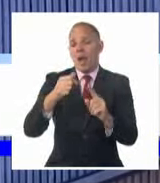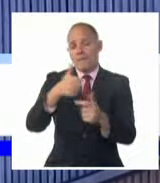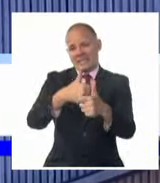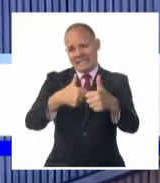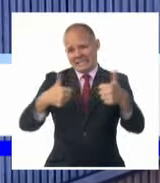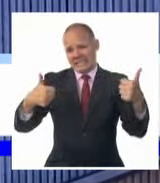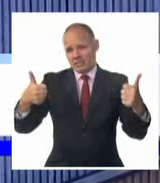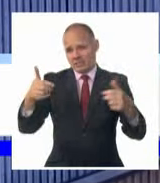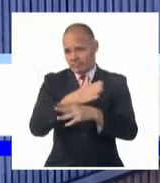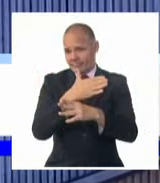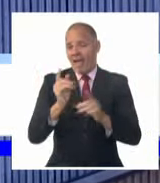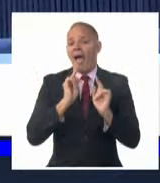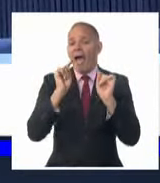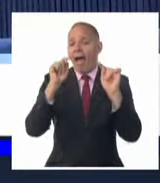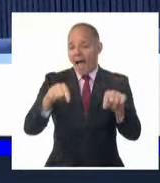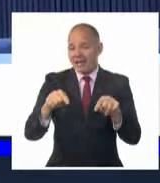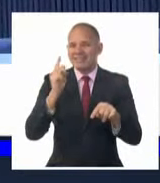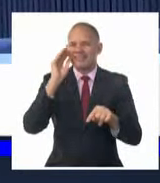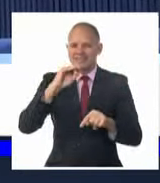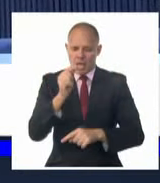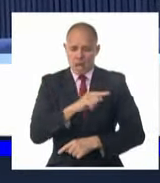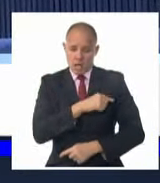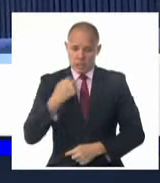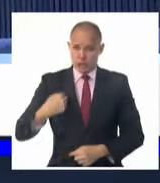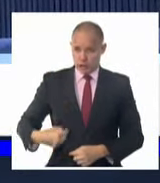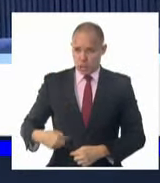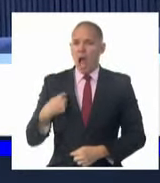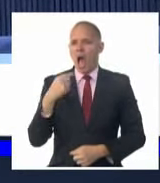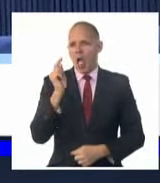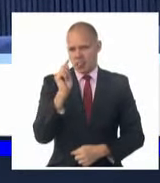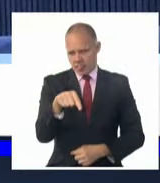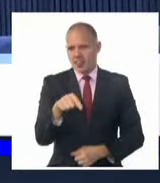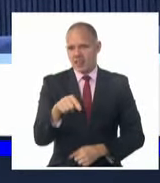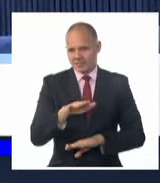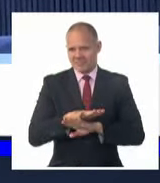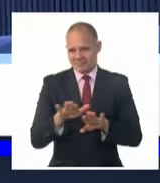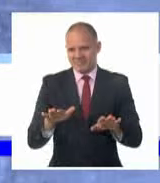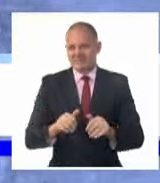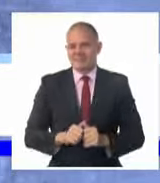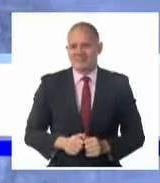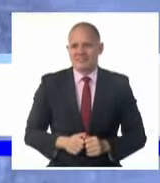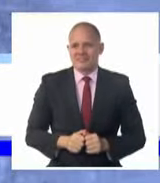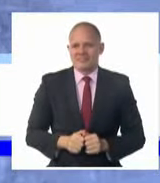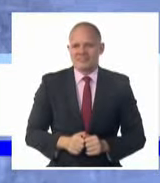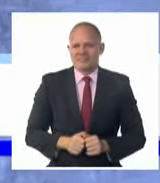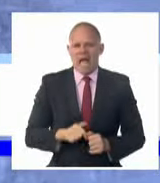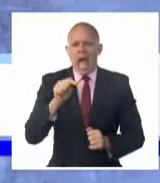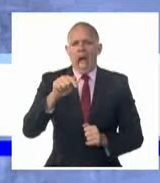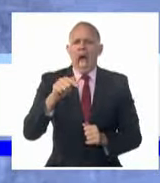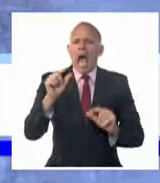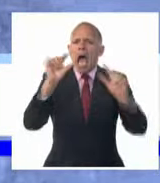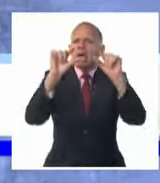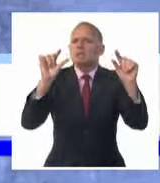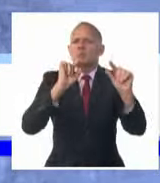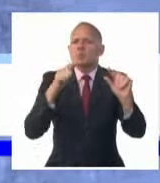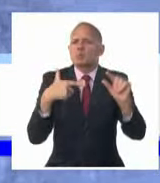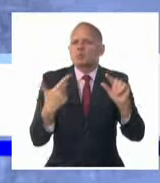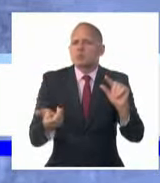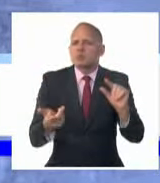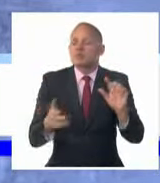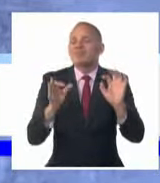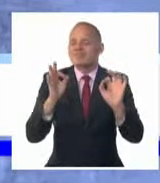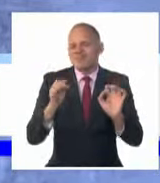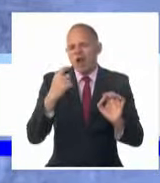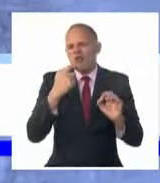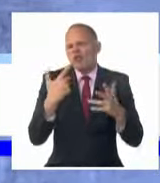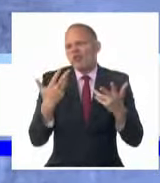incluyendo al primer ministro chino Li Qiang en su primer viaje internacional tras su designación en el cargo. El tema escogido para esta edición es la reconstrucción